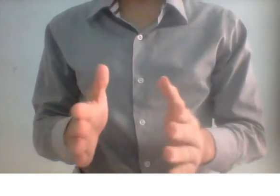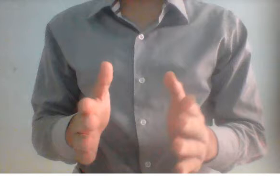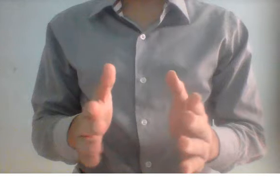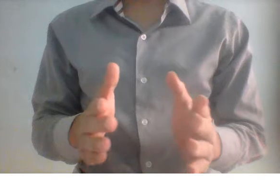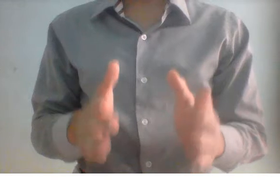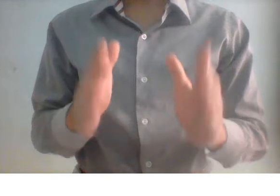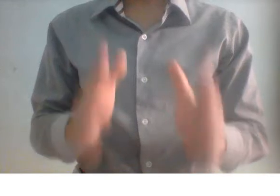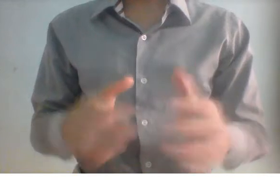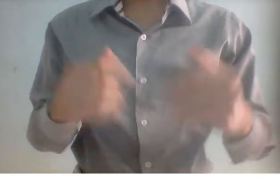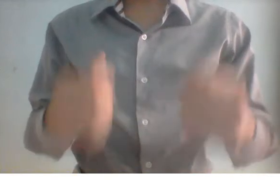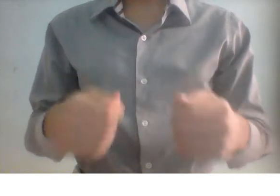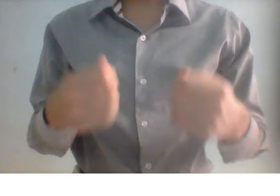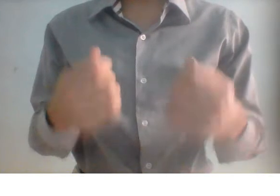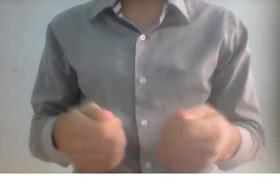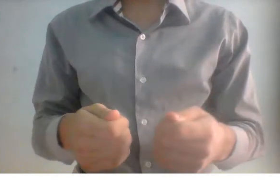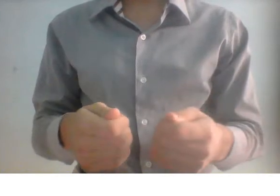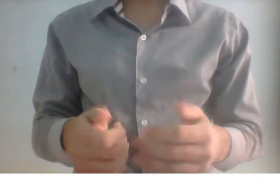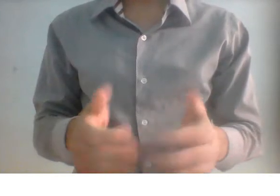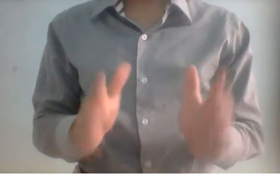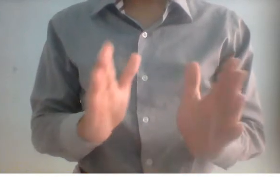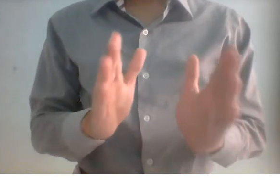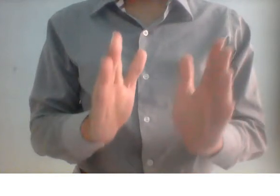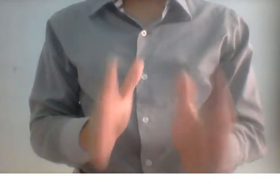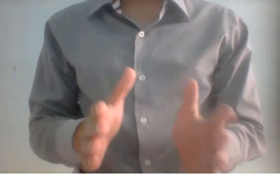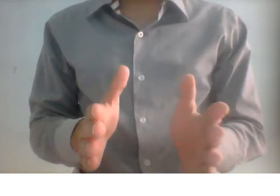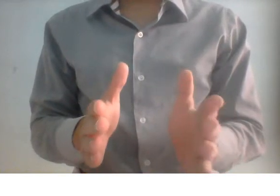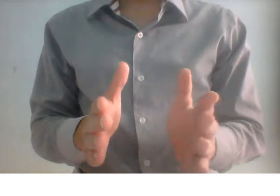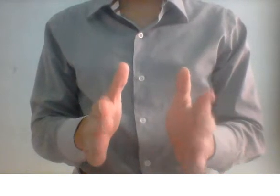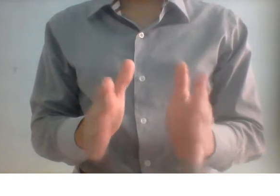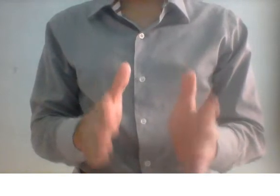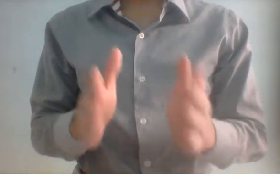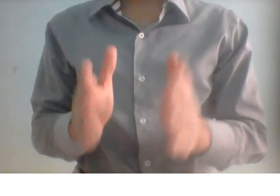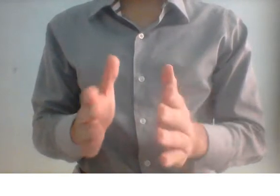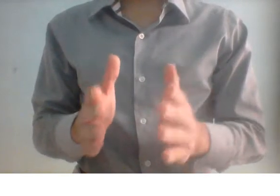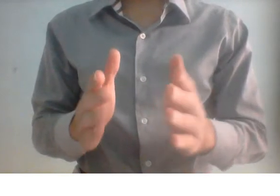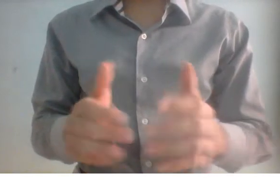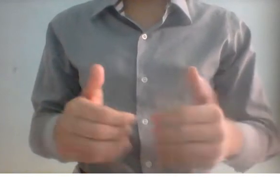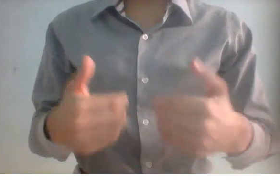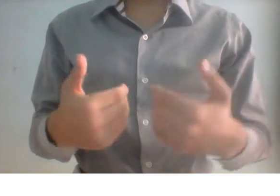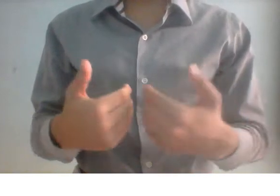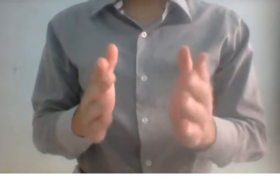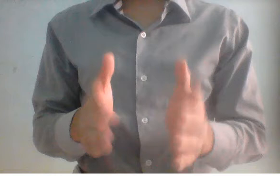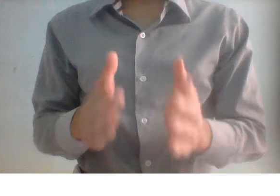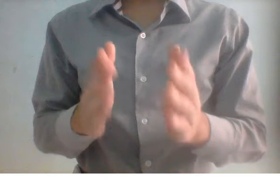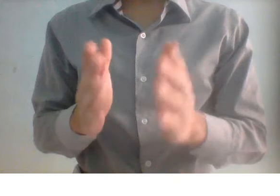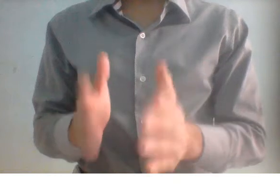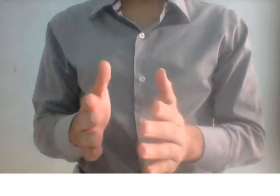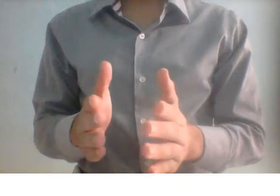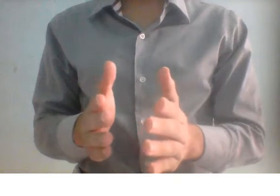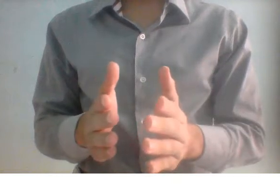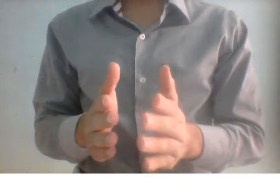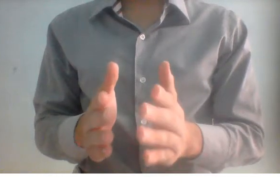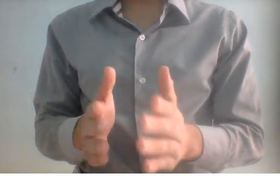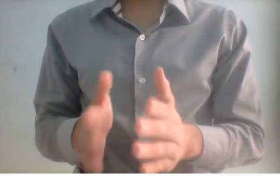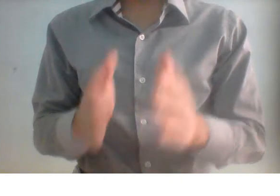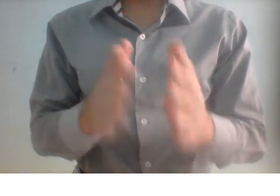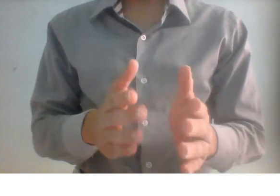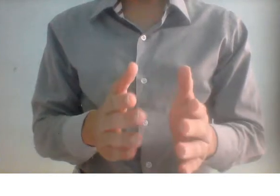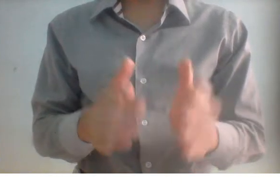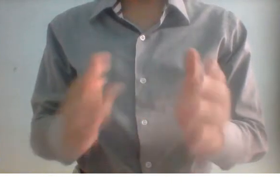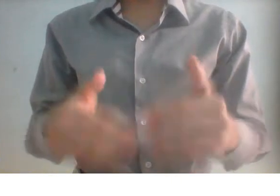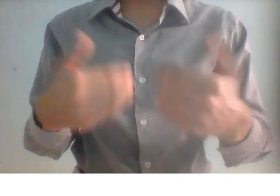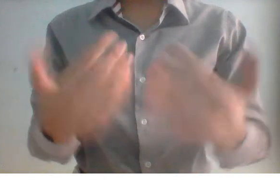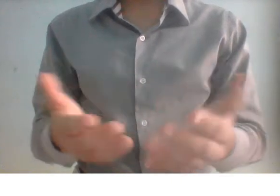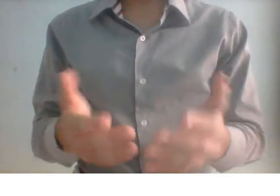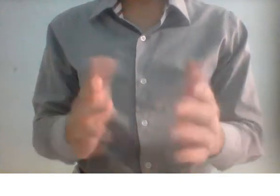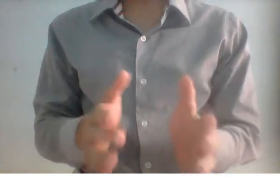muy complicado. Ahora, ¿por qué les menciono esto? Los mismos dirigentes de la planta dicen que no van a renegociar estos acuerdos que ya fueron